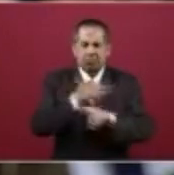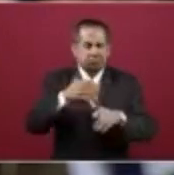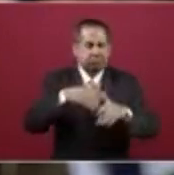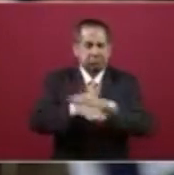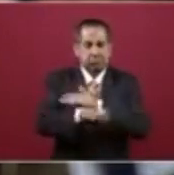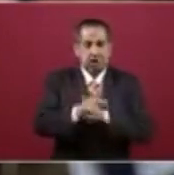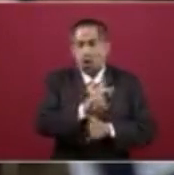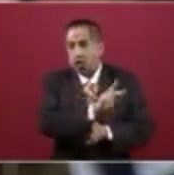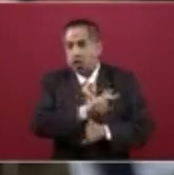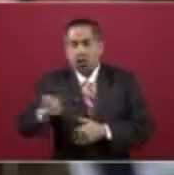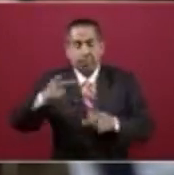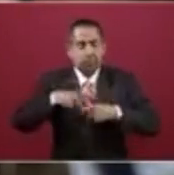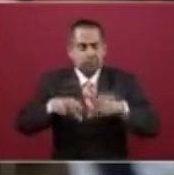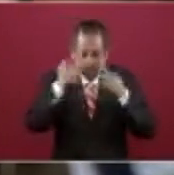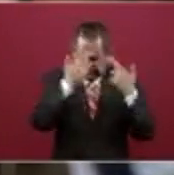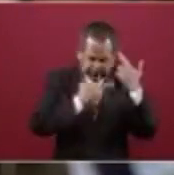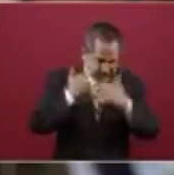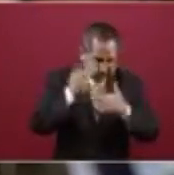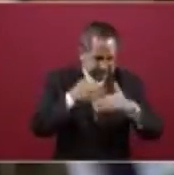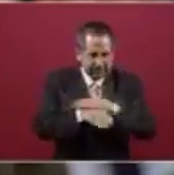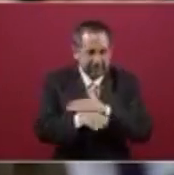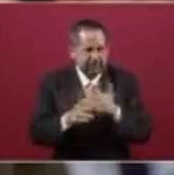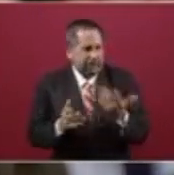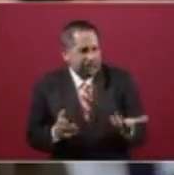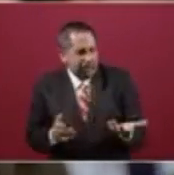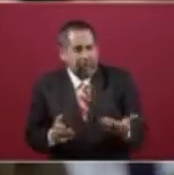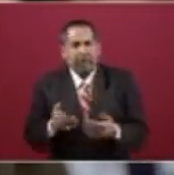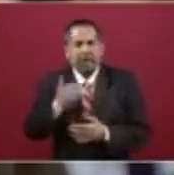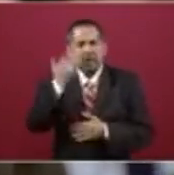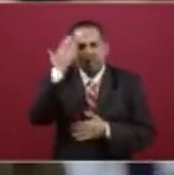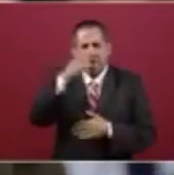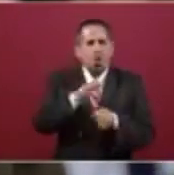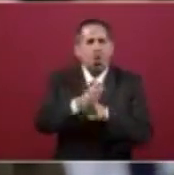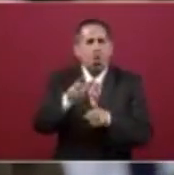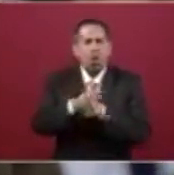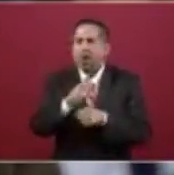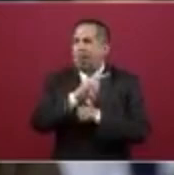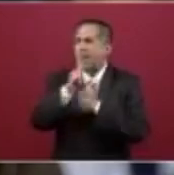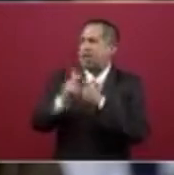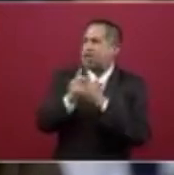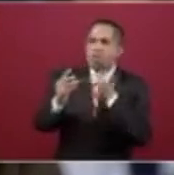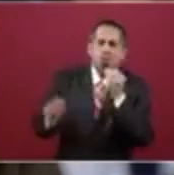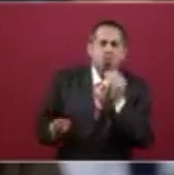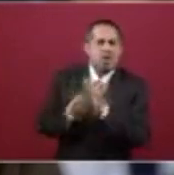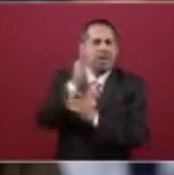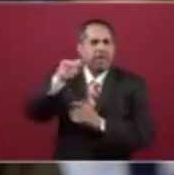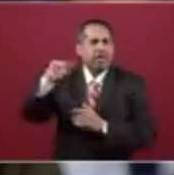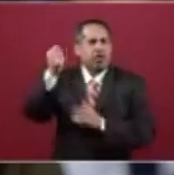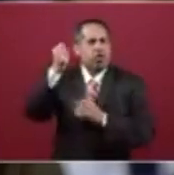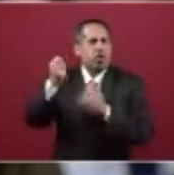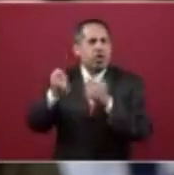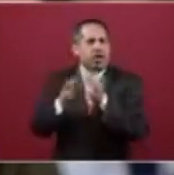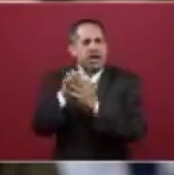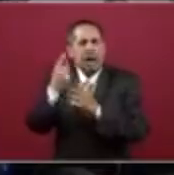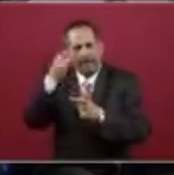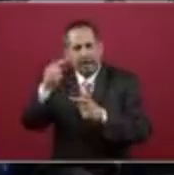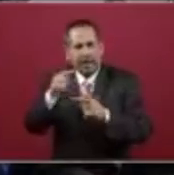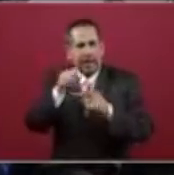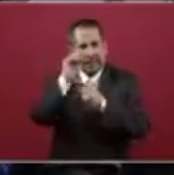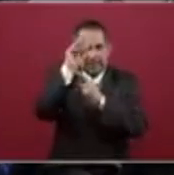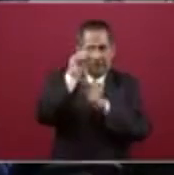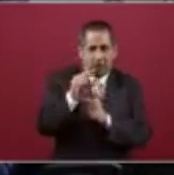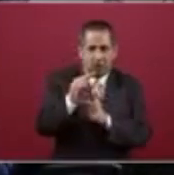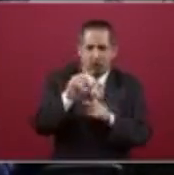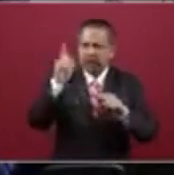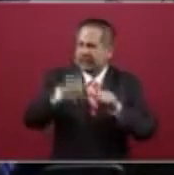100% de las personas que cruzan, nos gustaría saber qué países utilizan la nueva tecnología que se anunció para sustituir a estos